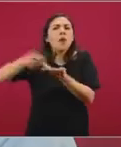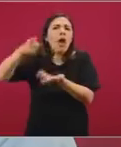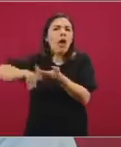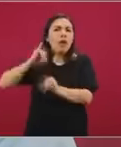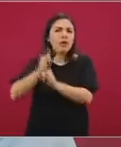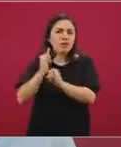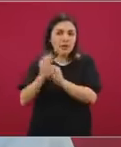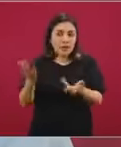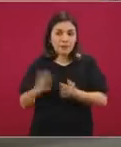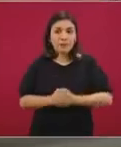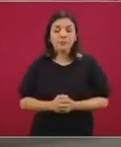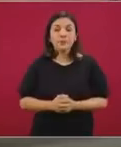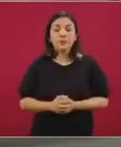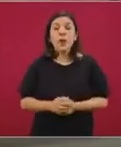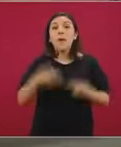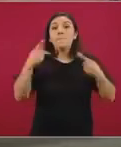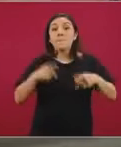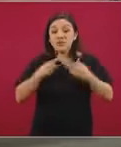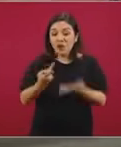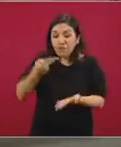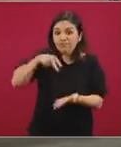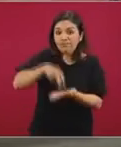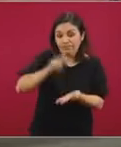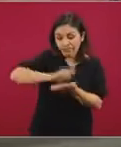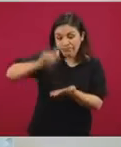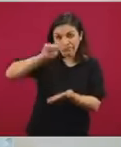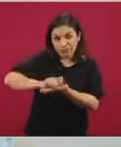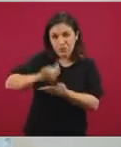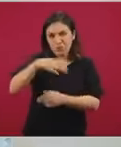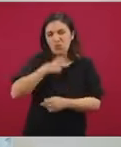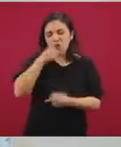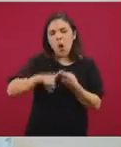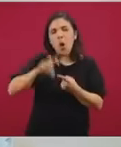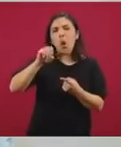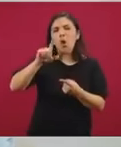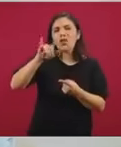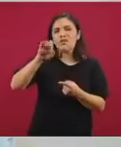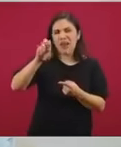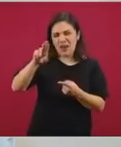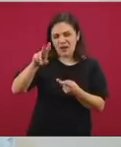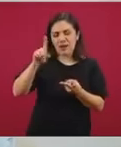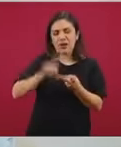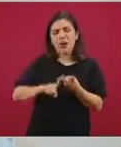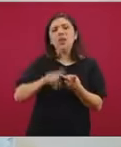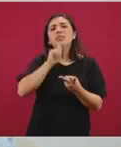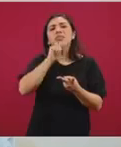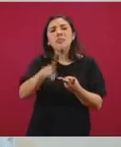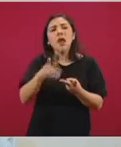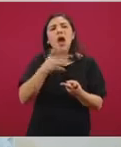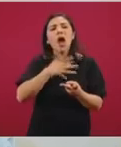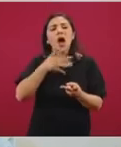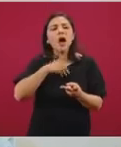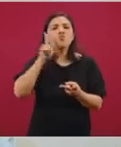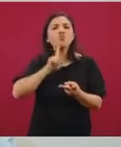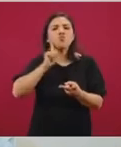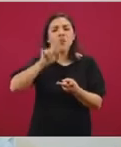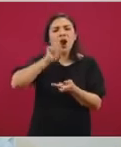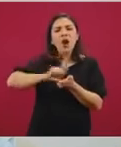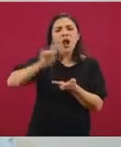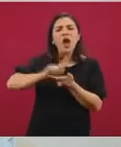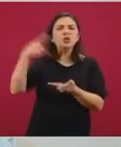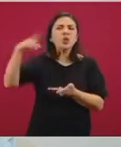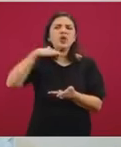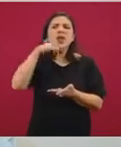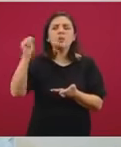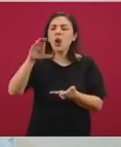virtuales. De los autores que tendremos, yo ya mencioné a Oliver Jeffers, pero también está la escritora